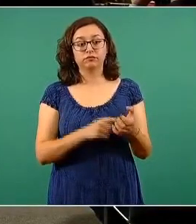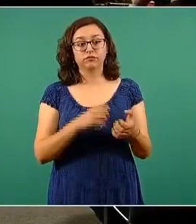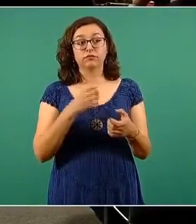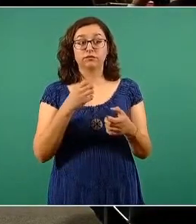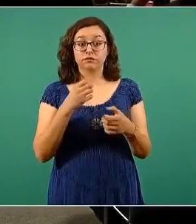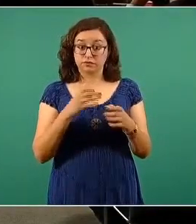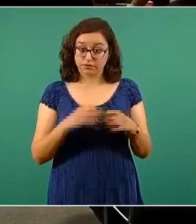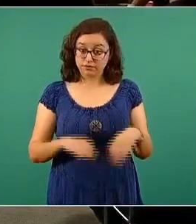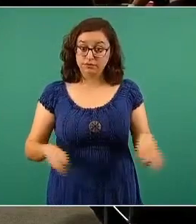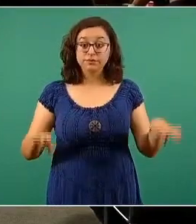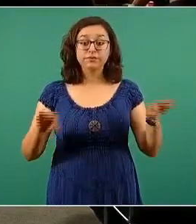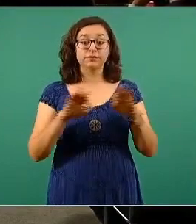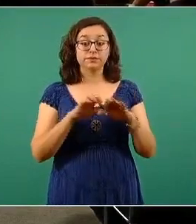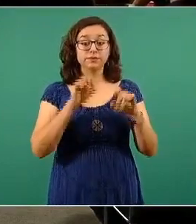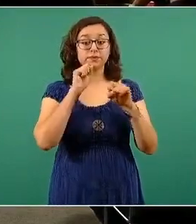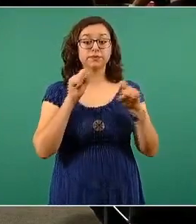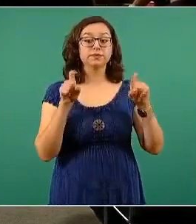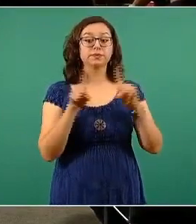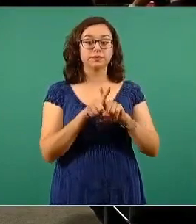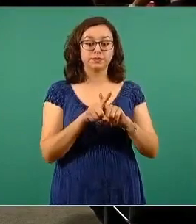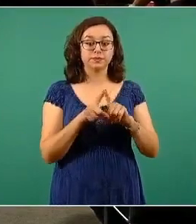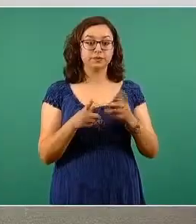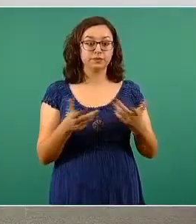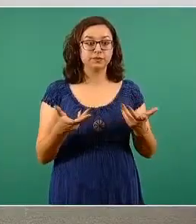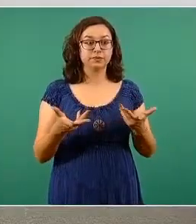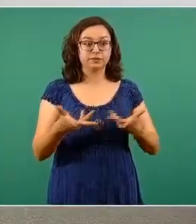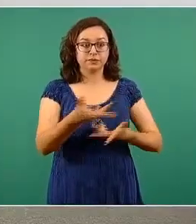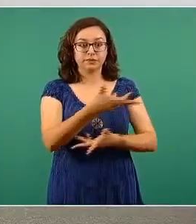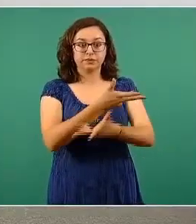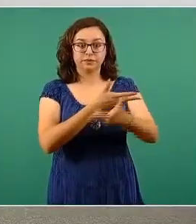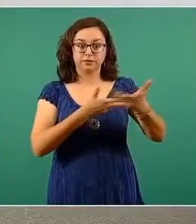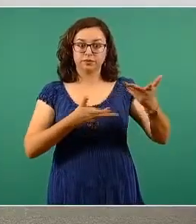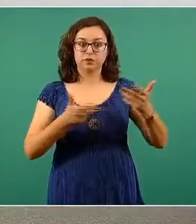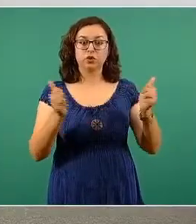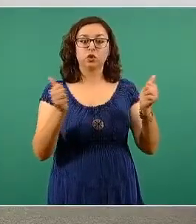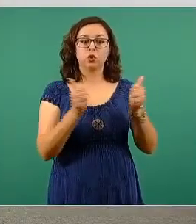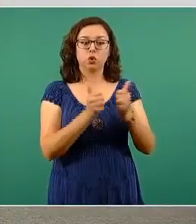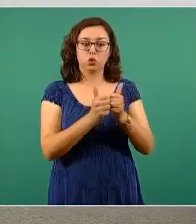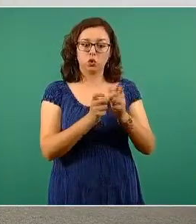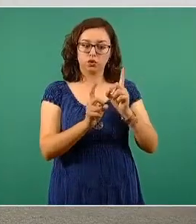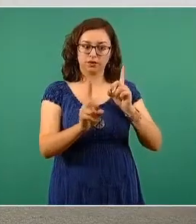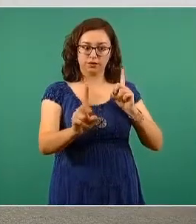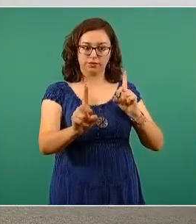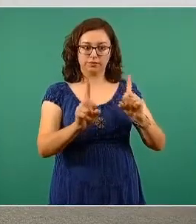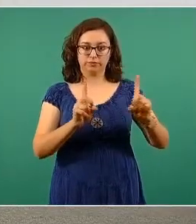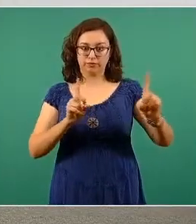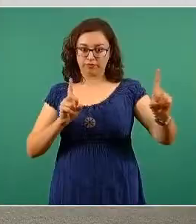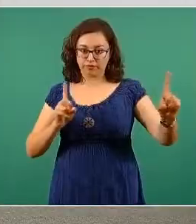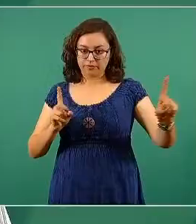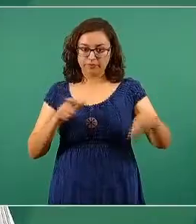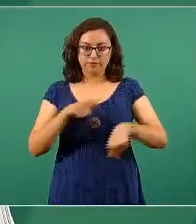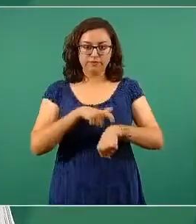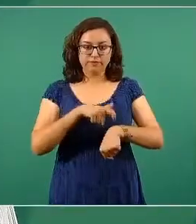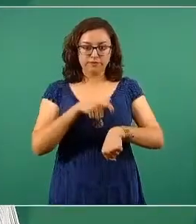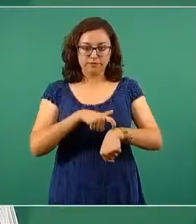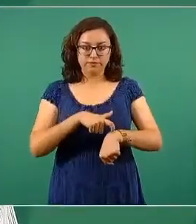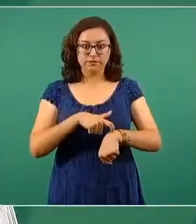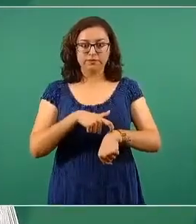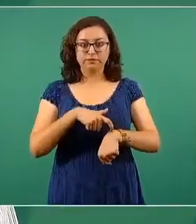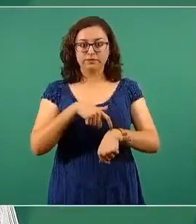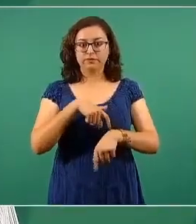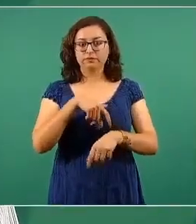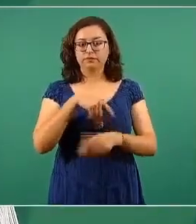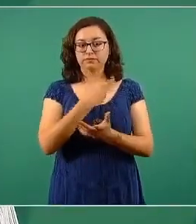también acciones muy puntuales que limitan esta actividad. El escalonamiento en los recreos, el uso adecuado